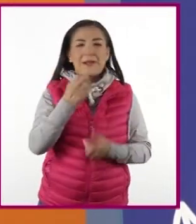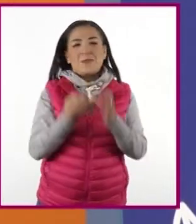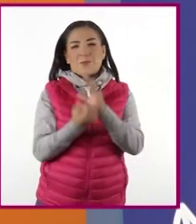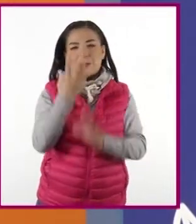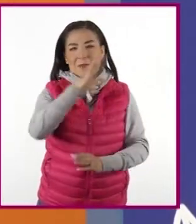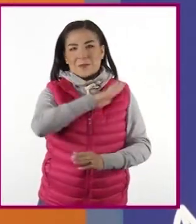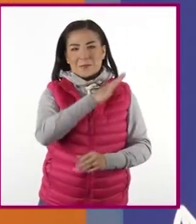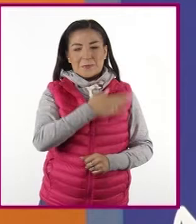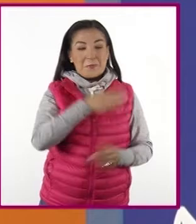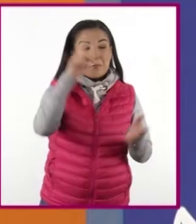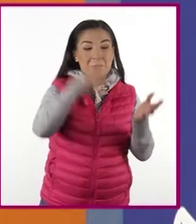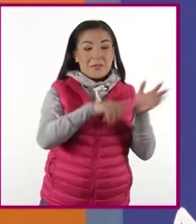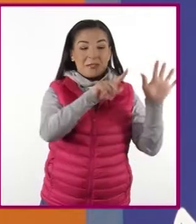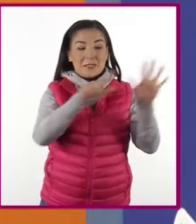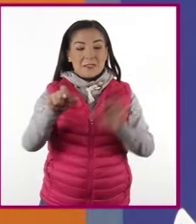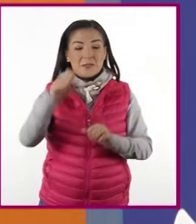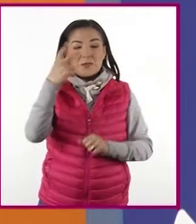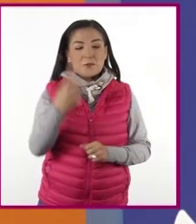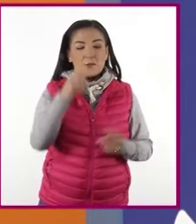España,